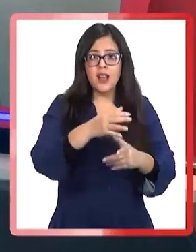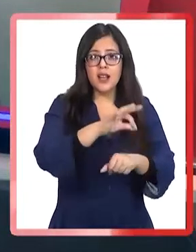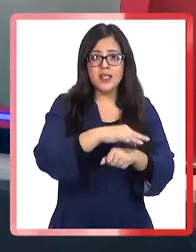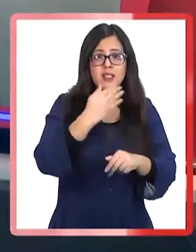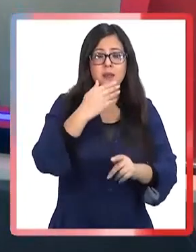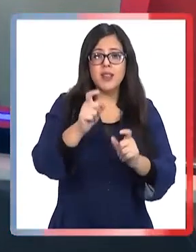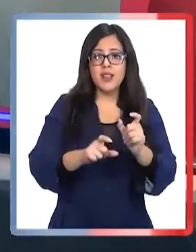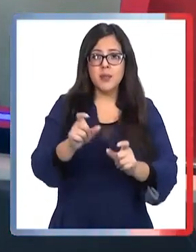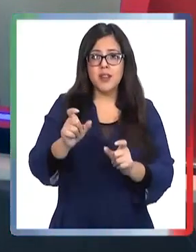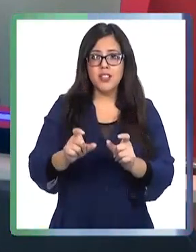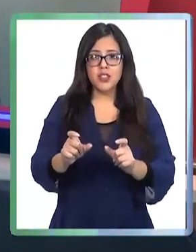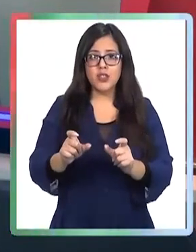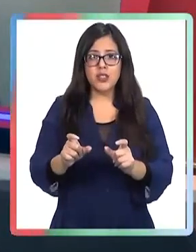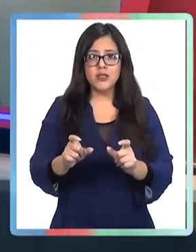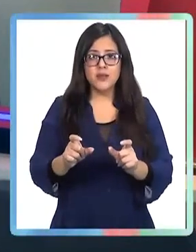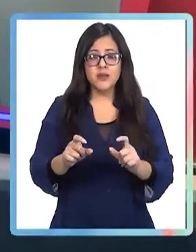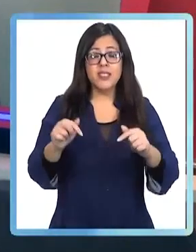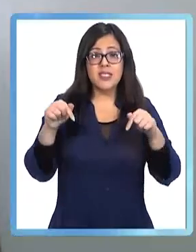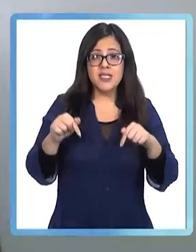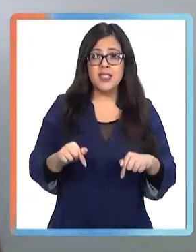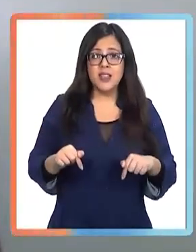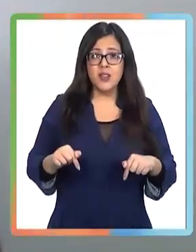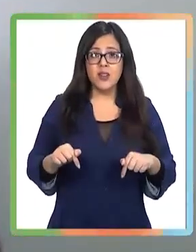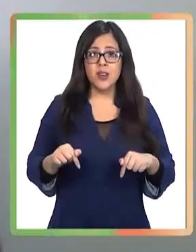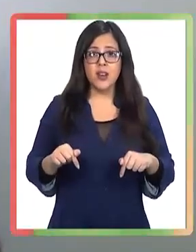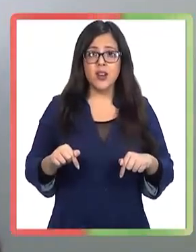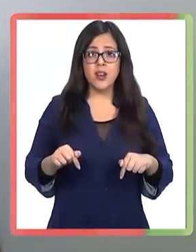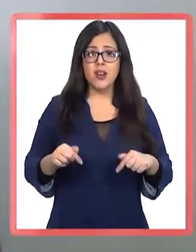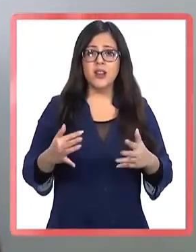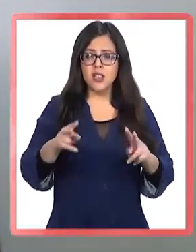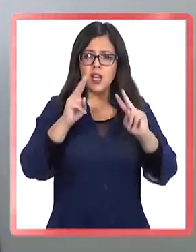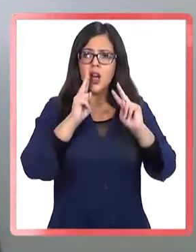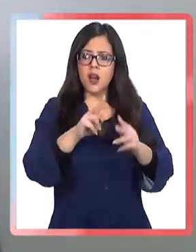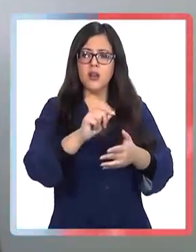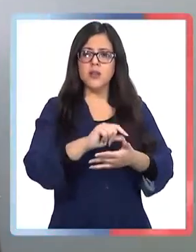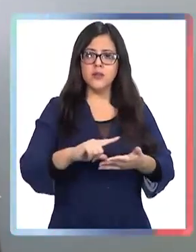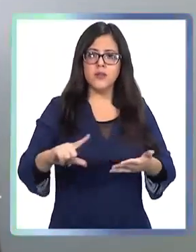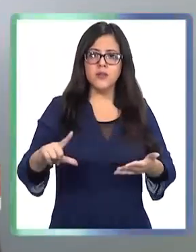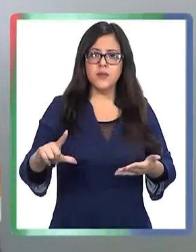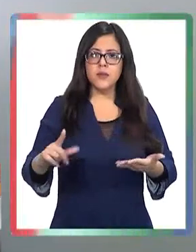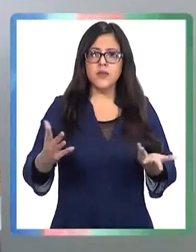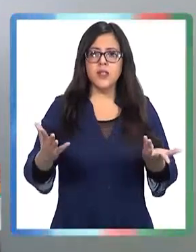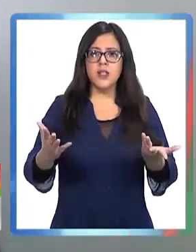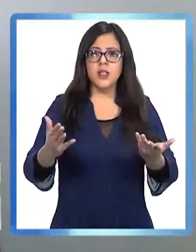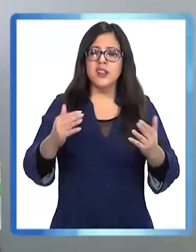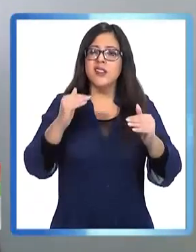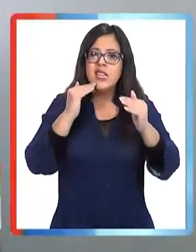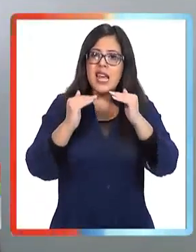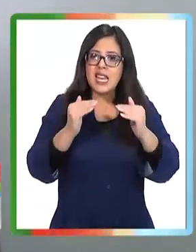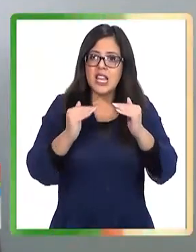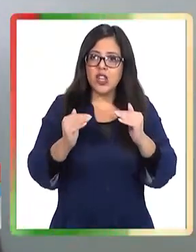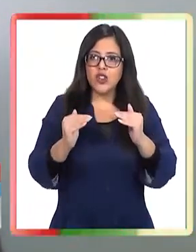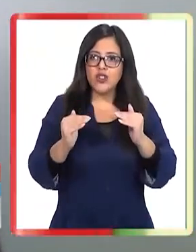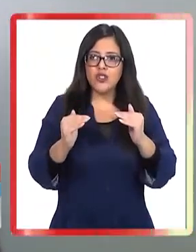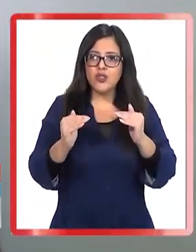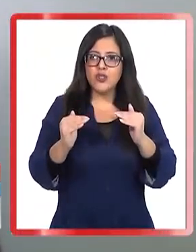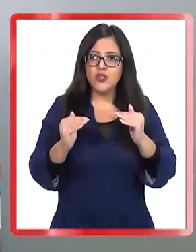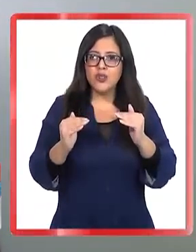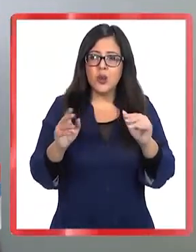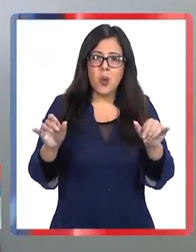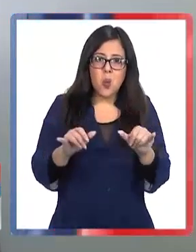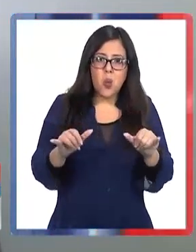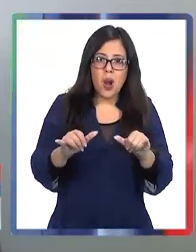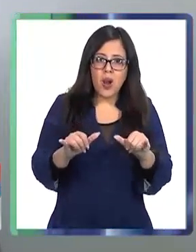salud, sobre todo de los menores. En estos días hemos visto un aumento significativo del ingreso de menores de edad, de